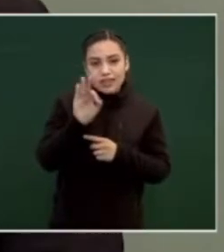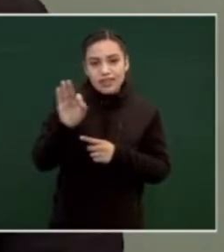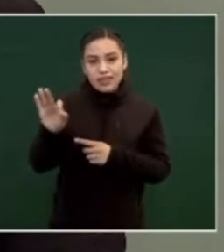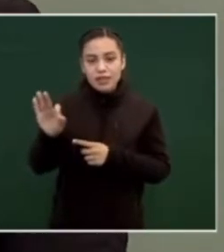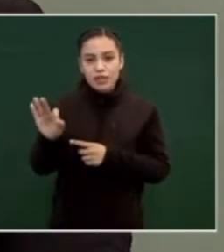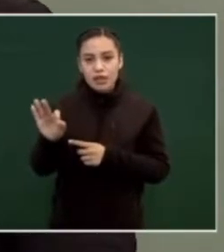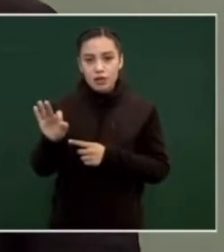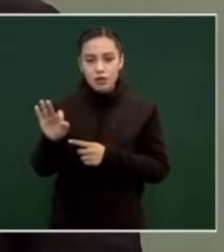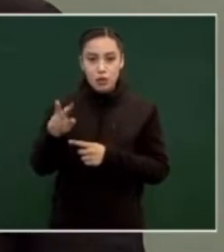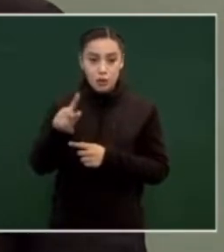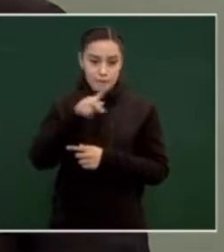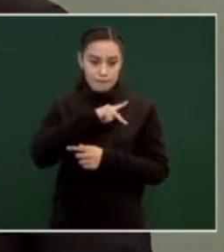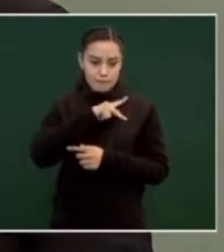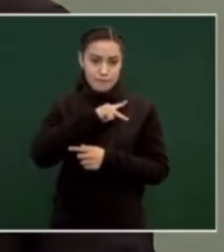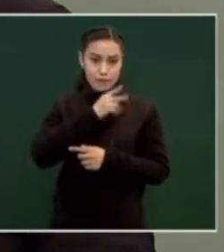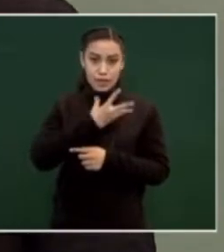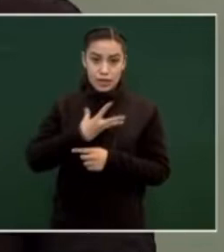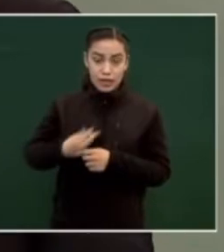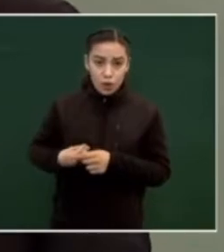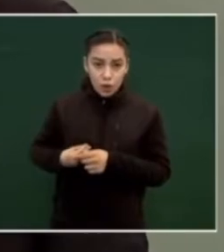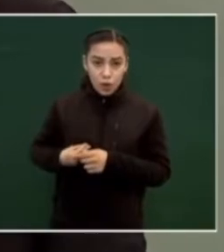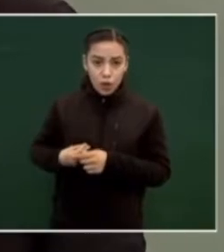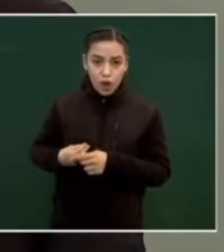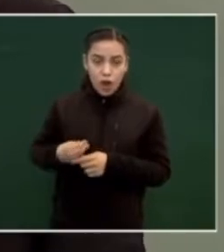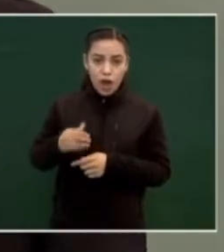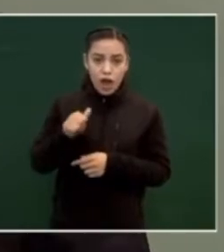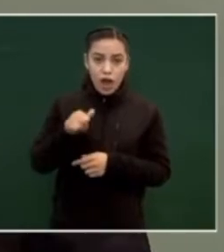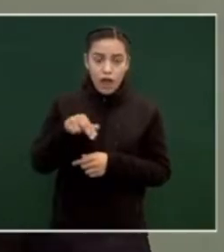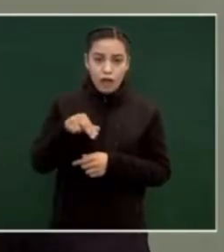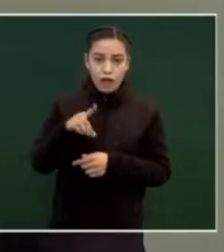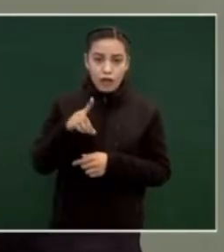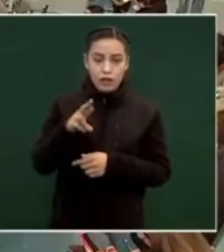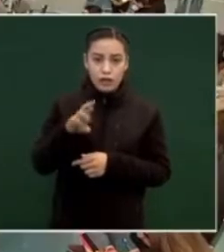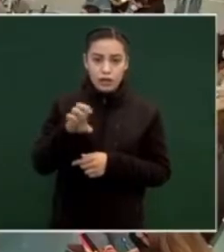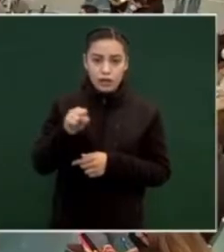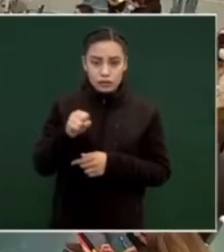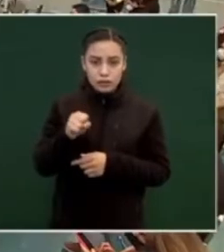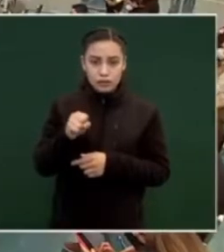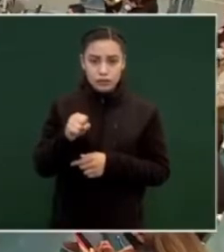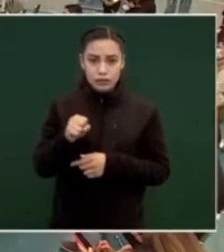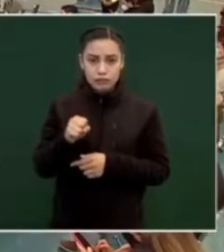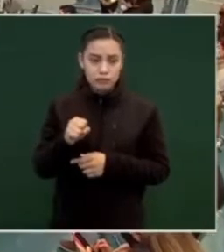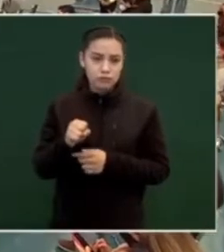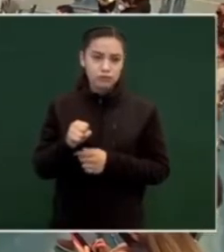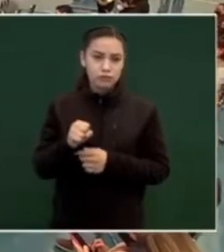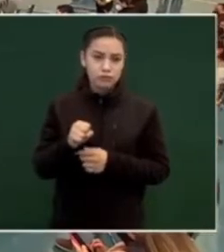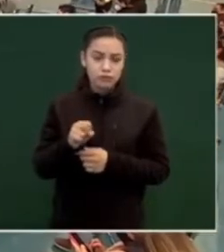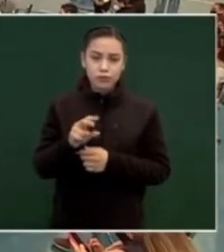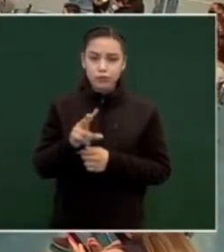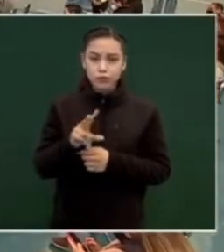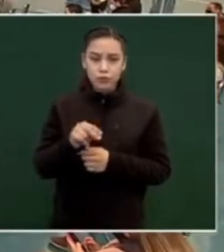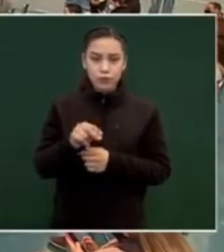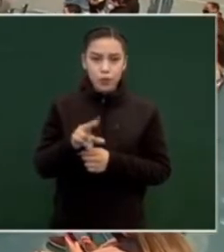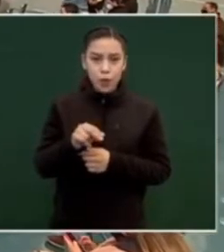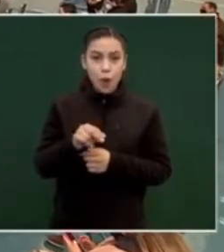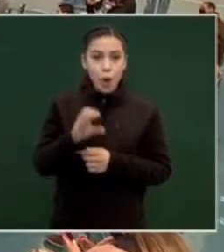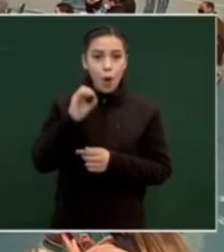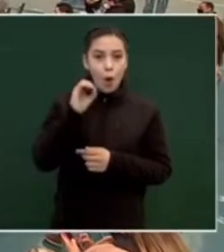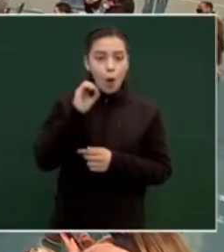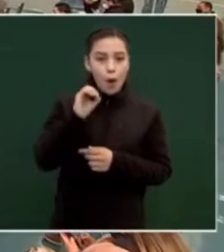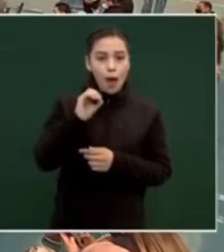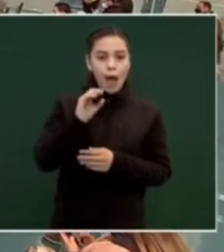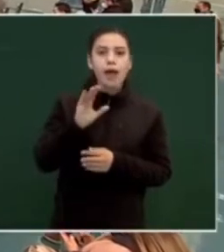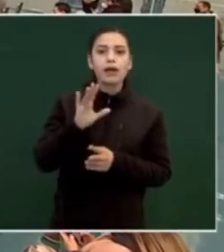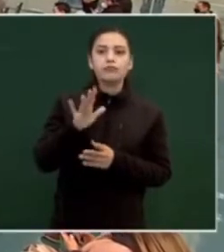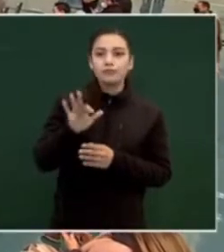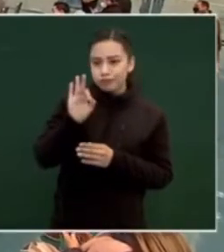mi hijo andrés por los chocolates rocío no es atacar a jose ramon